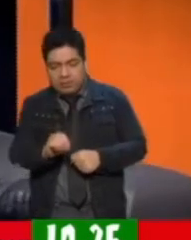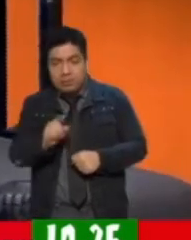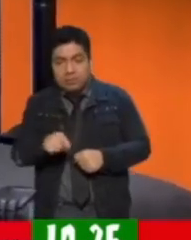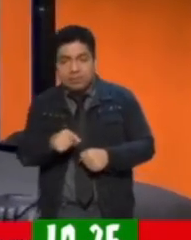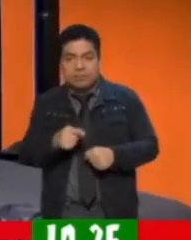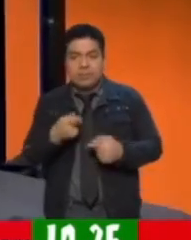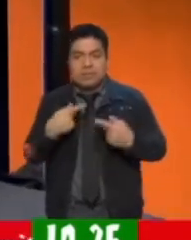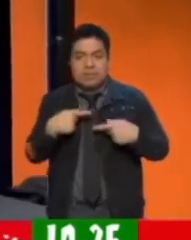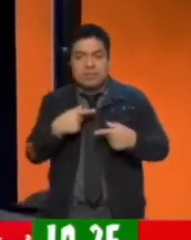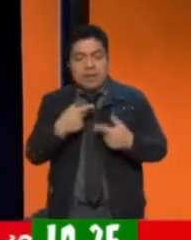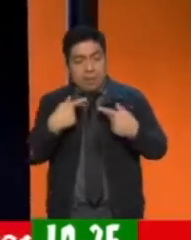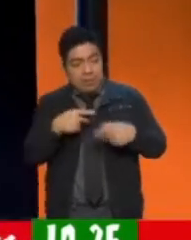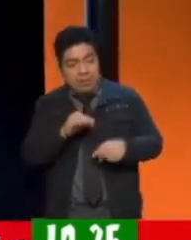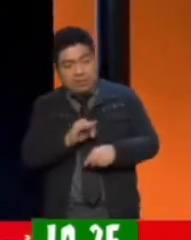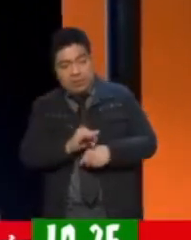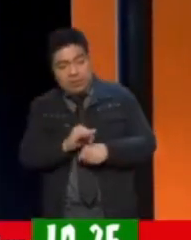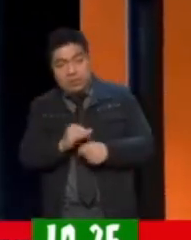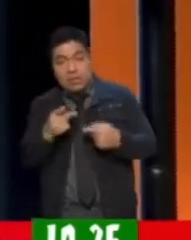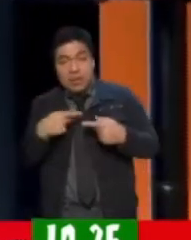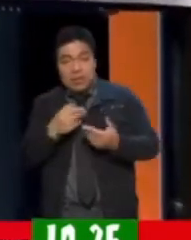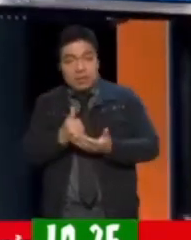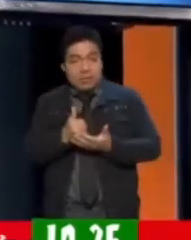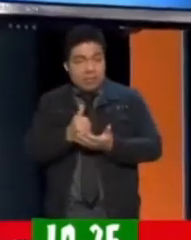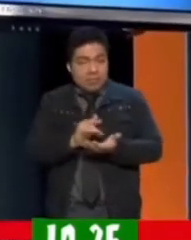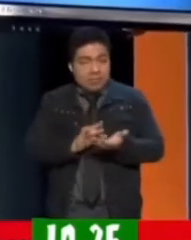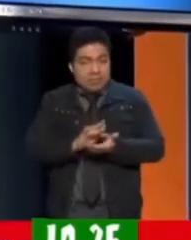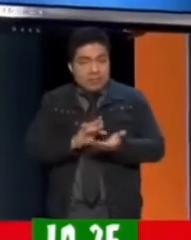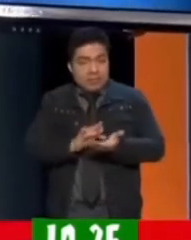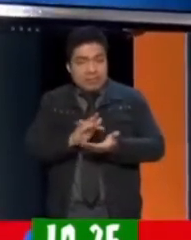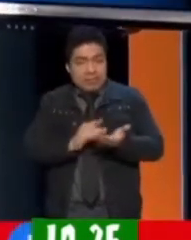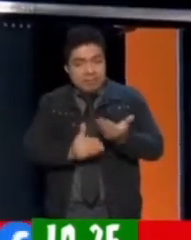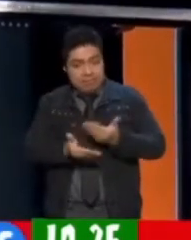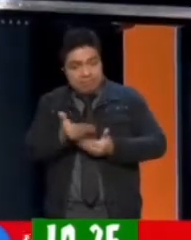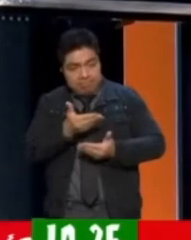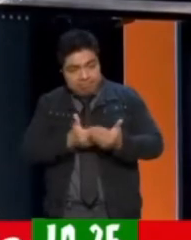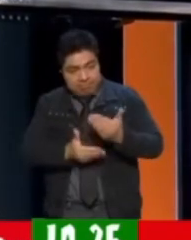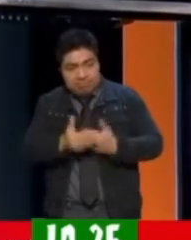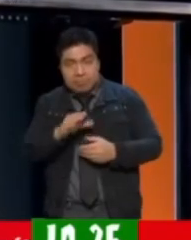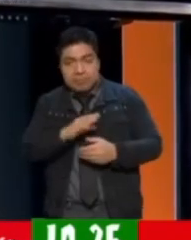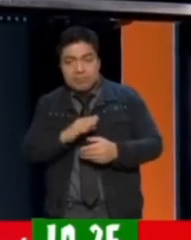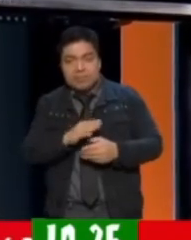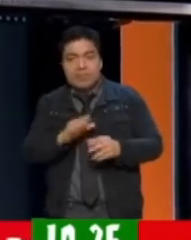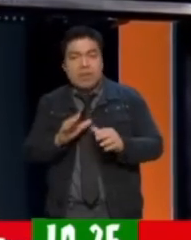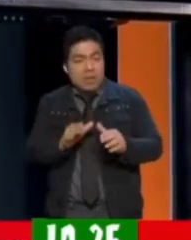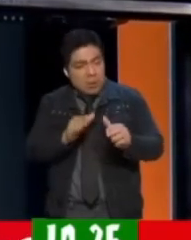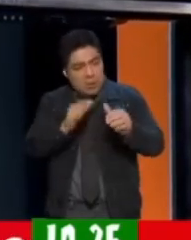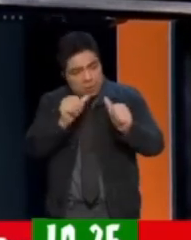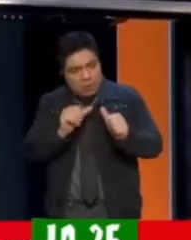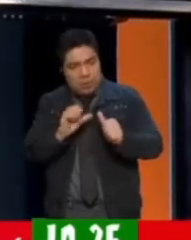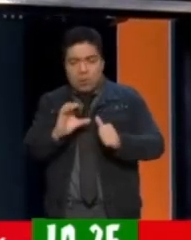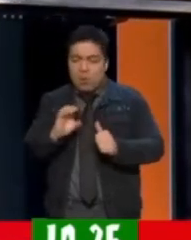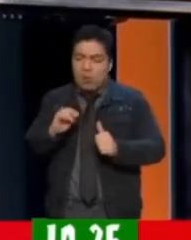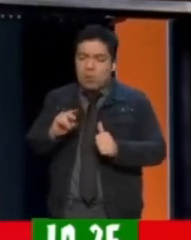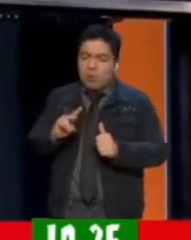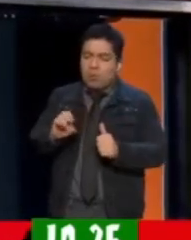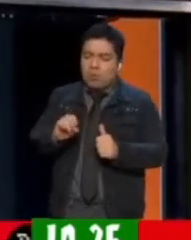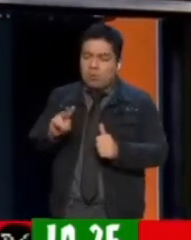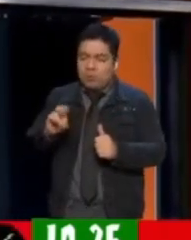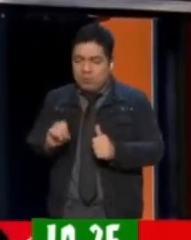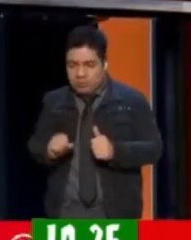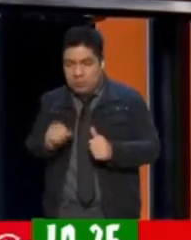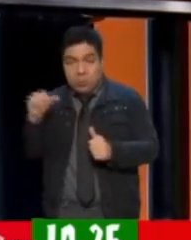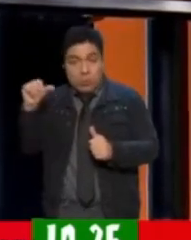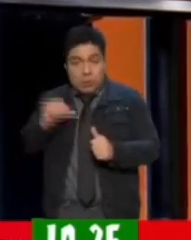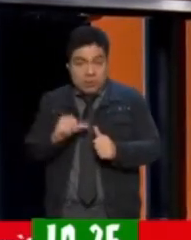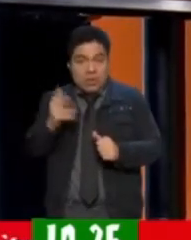Defensa del Contribuyente y entre otros servicios que ofrece son los de acuerdos conclusivos. Los acuerdos conclusivos justo en este año cumplen